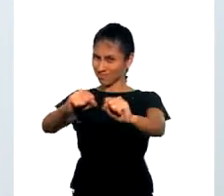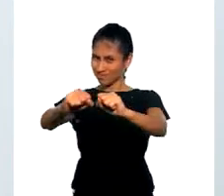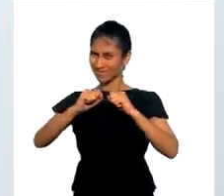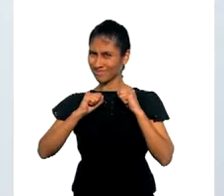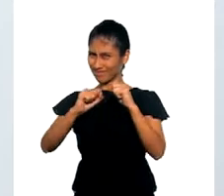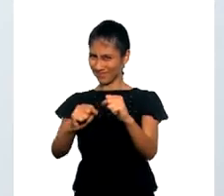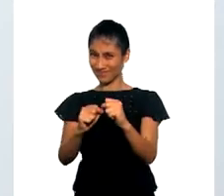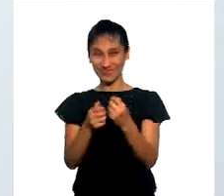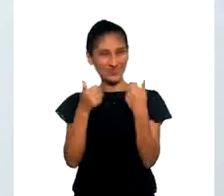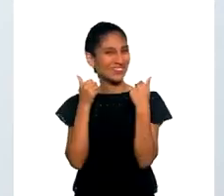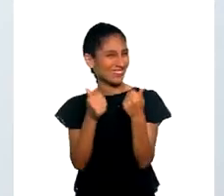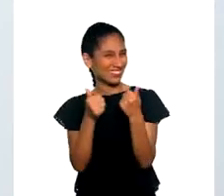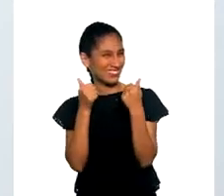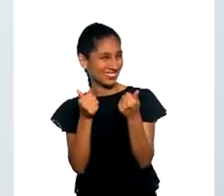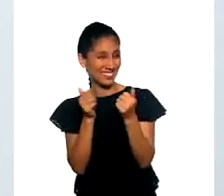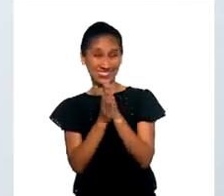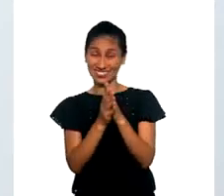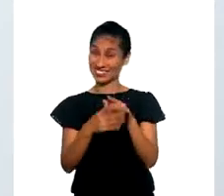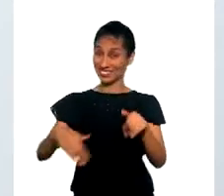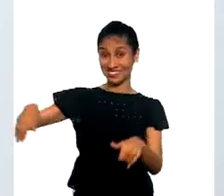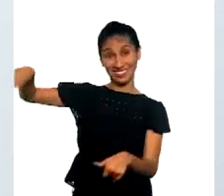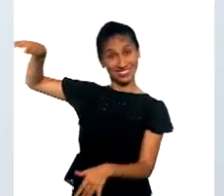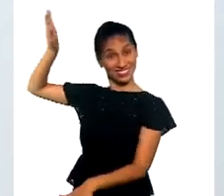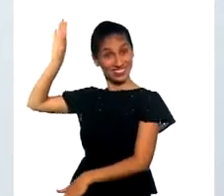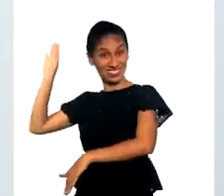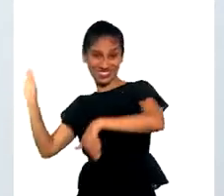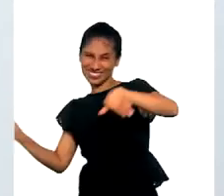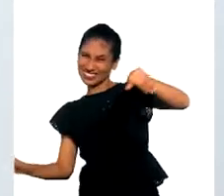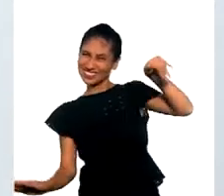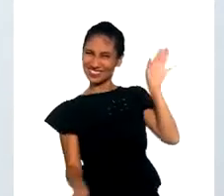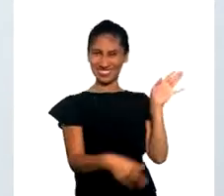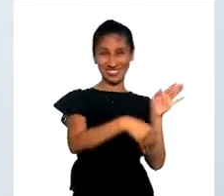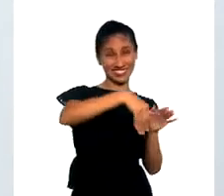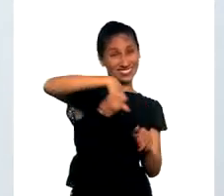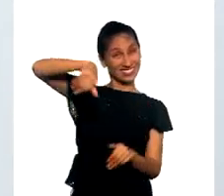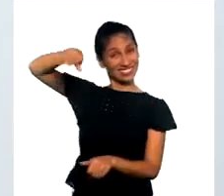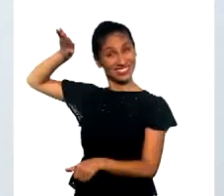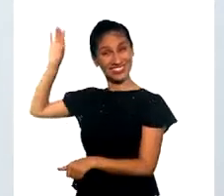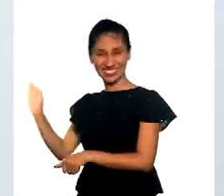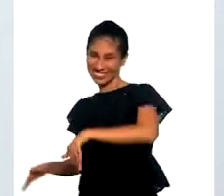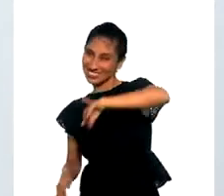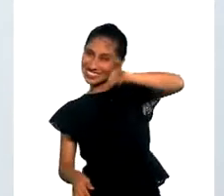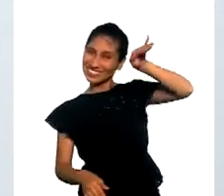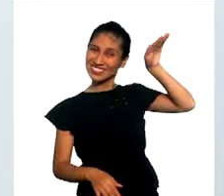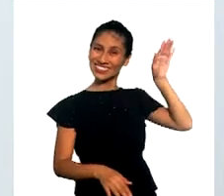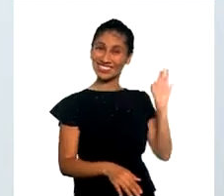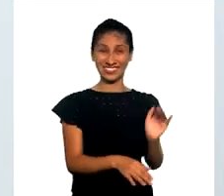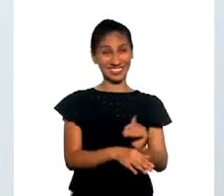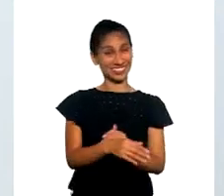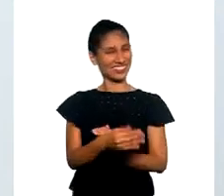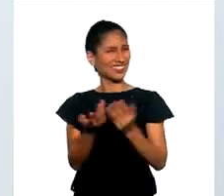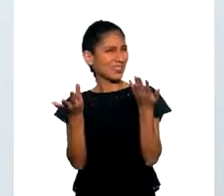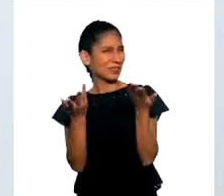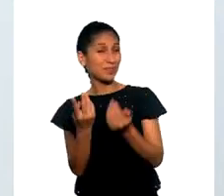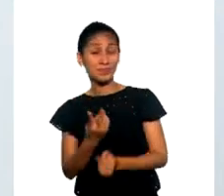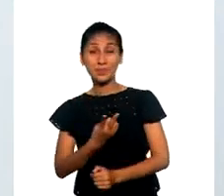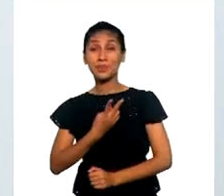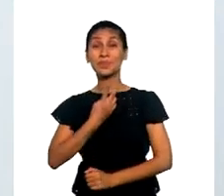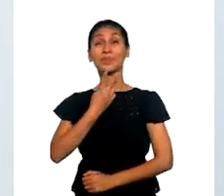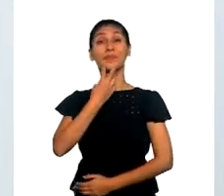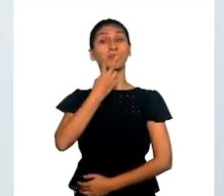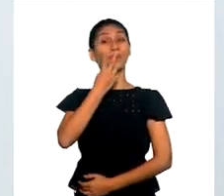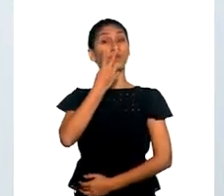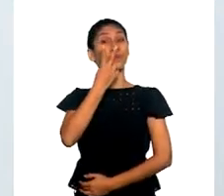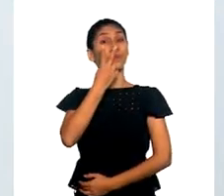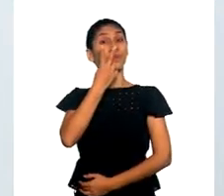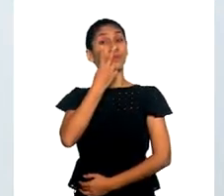nosotros eso es y no vamos de un lado hacia el otro lado no se al otro y respiramos